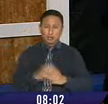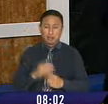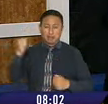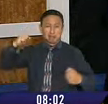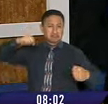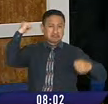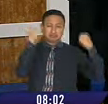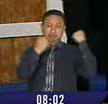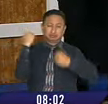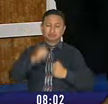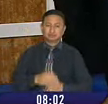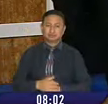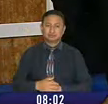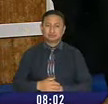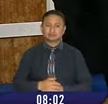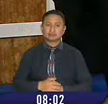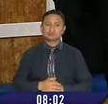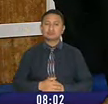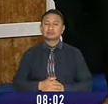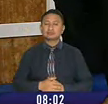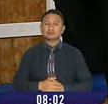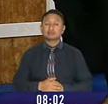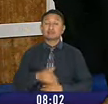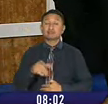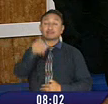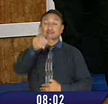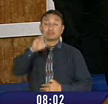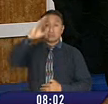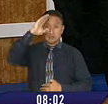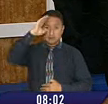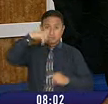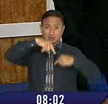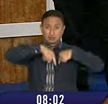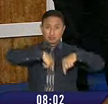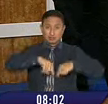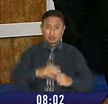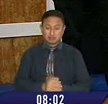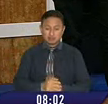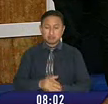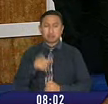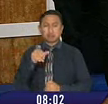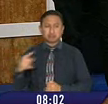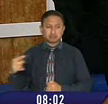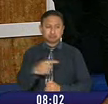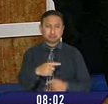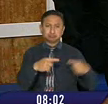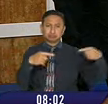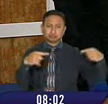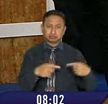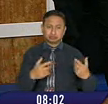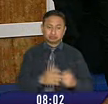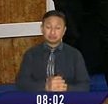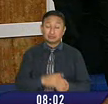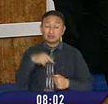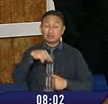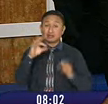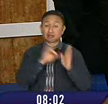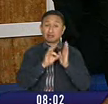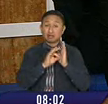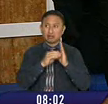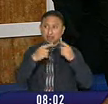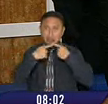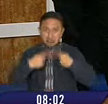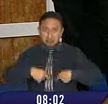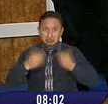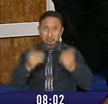puñete limpio. Así es, los agentes metropolitanos de tránsito pues se enfrentaron ahí con unos ciudadanos. Esto se viralizó en las redes